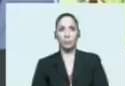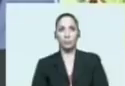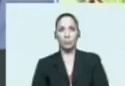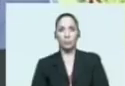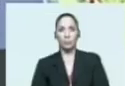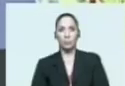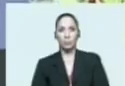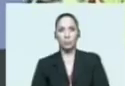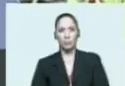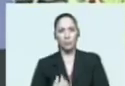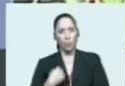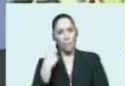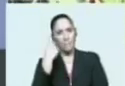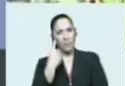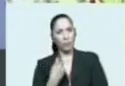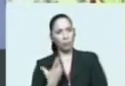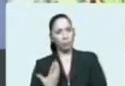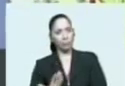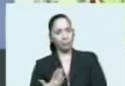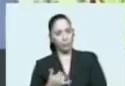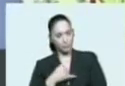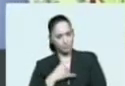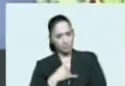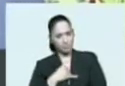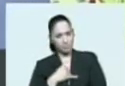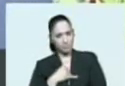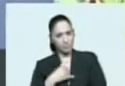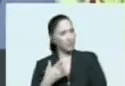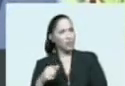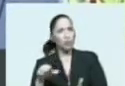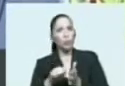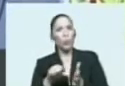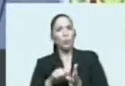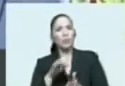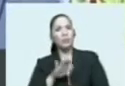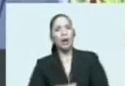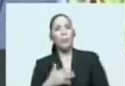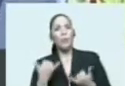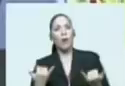yo me pregunto donde estamos ahora